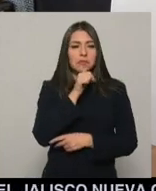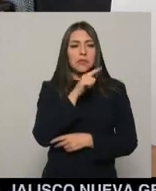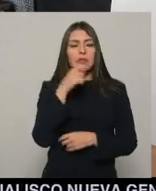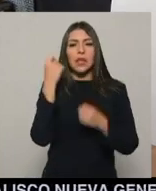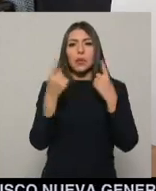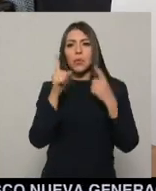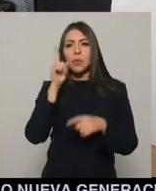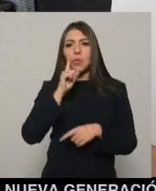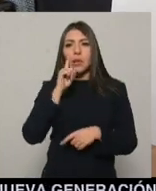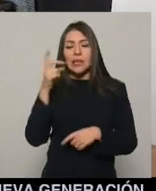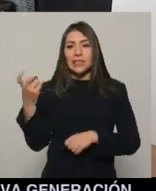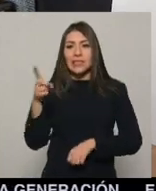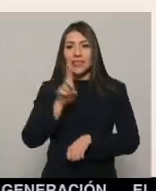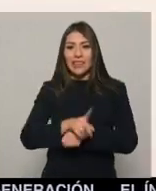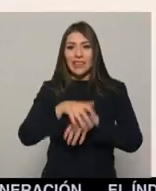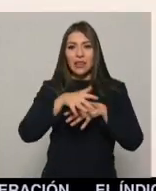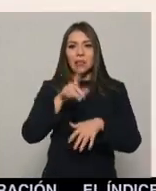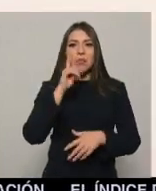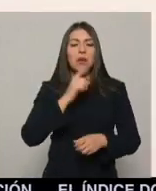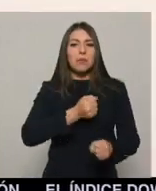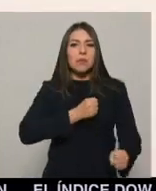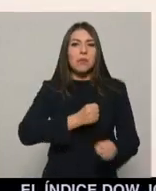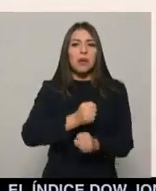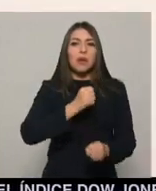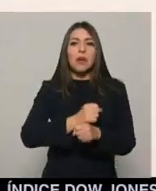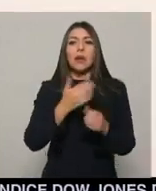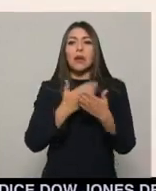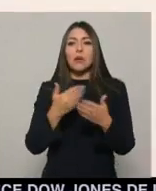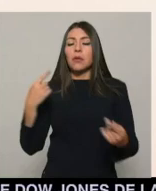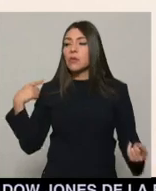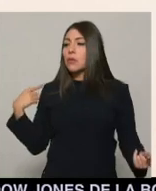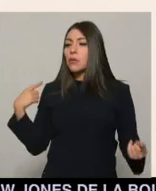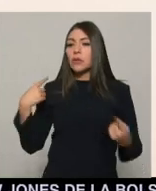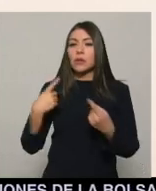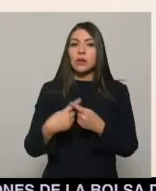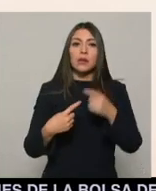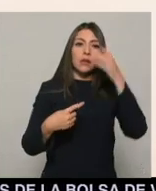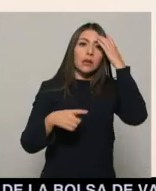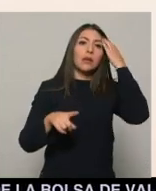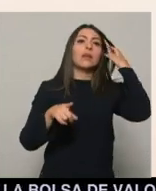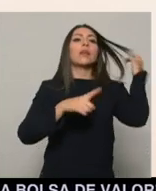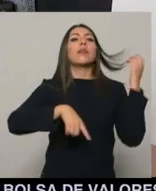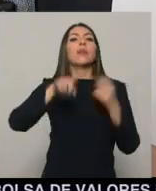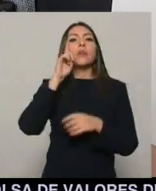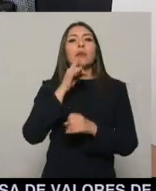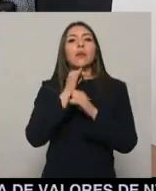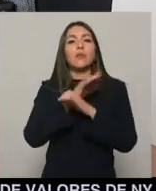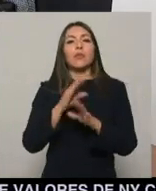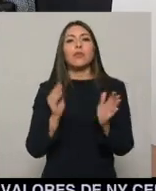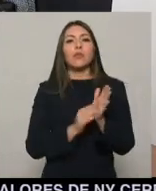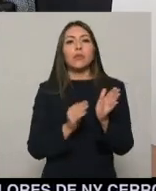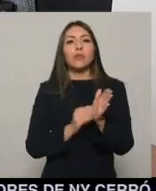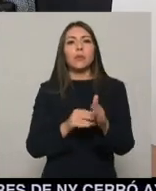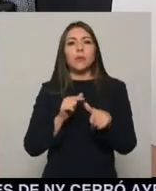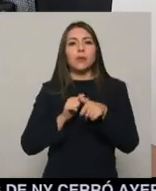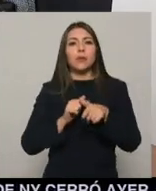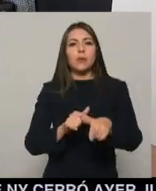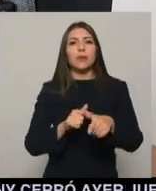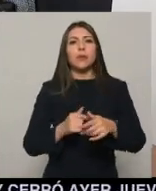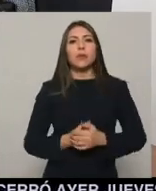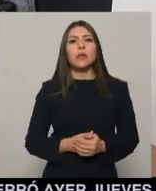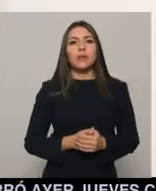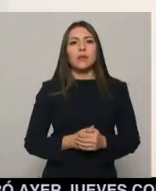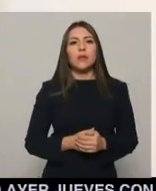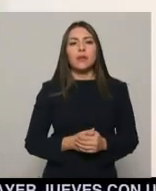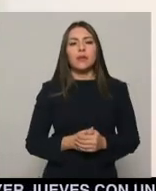mujeres golpeadas y de ahí para entonces a la fecha los registros de mujeres siguen violentándose, tan es así que se registró